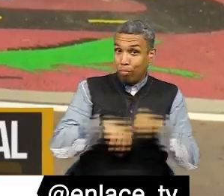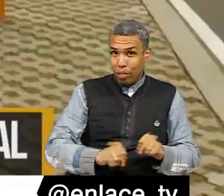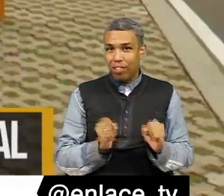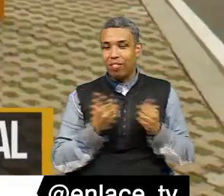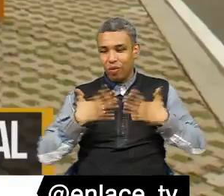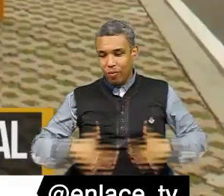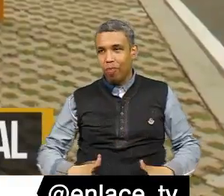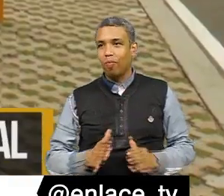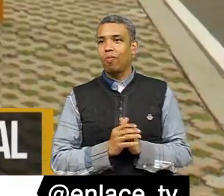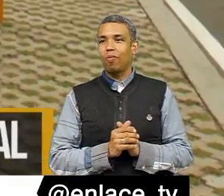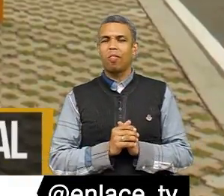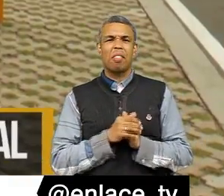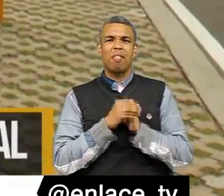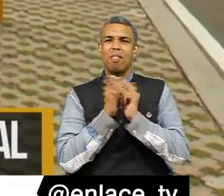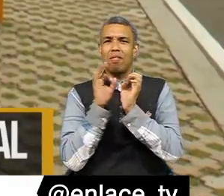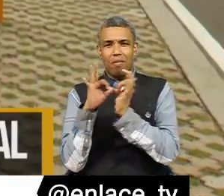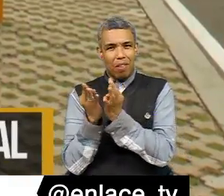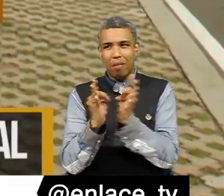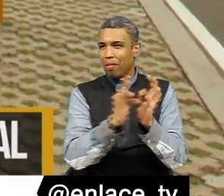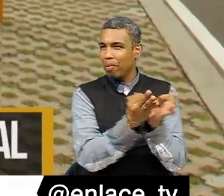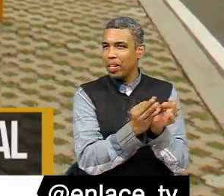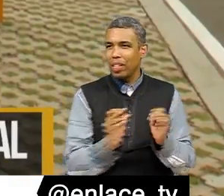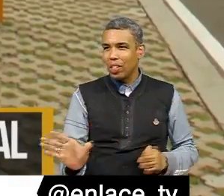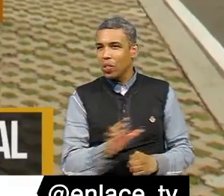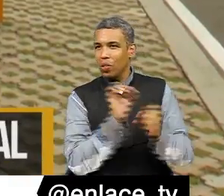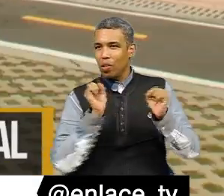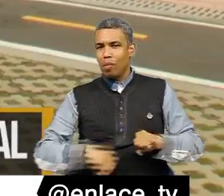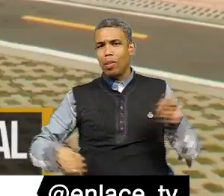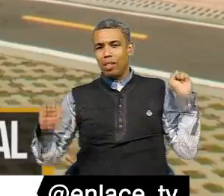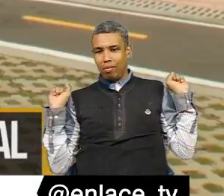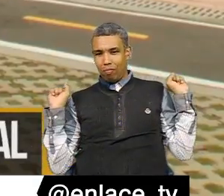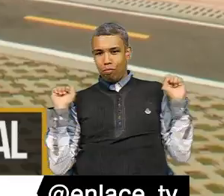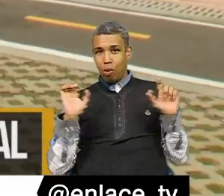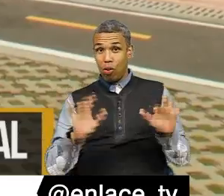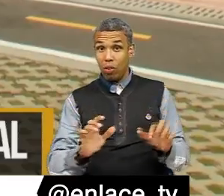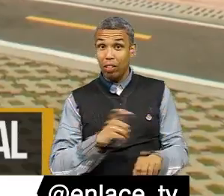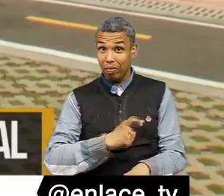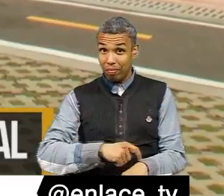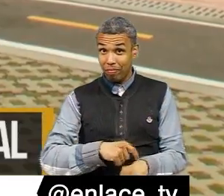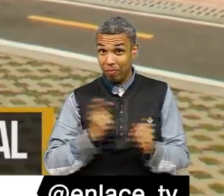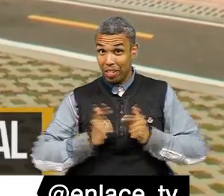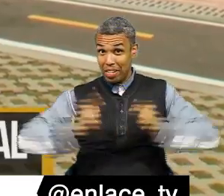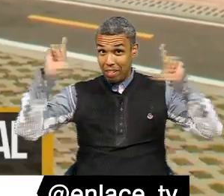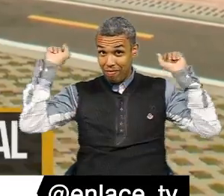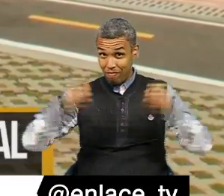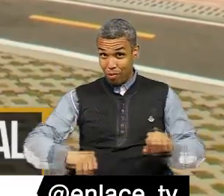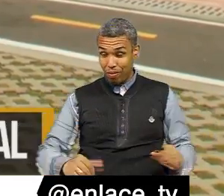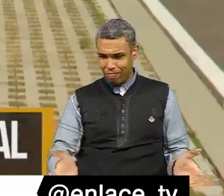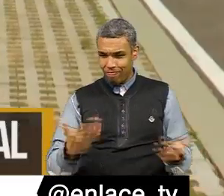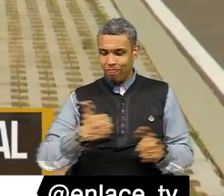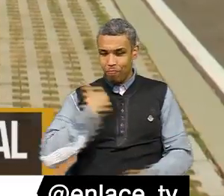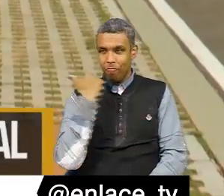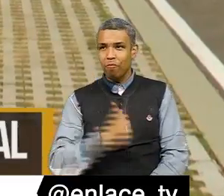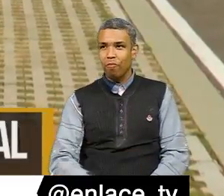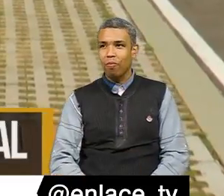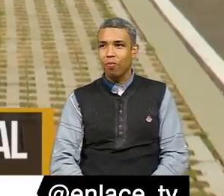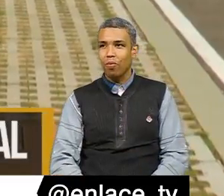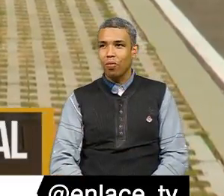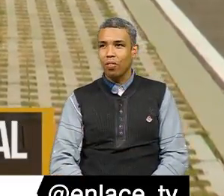es propicio para que las familias barranqueñas disfruten y aprovechen su tiempo libre a través del sano esparcimiento. Este